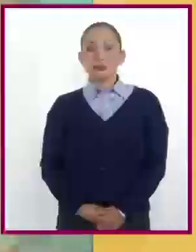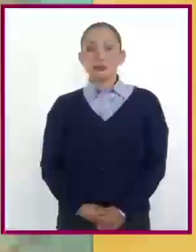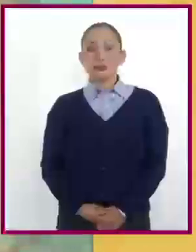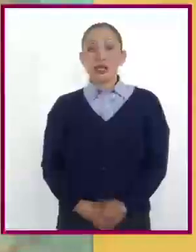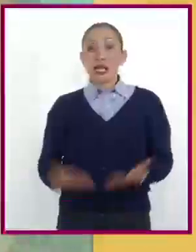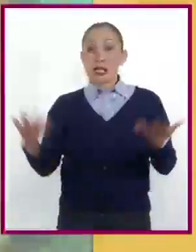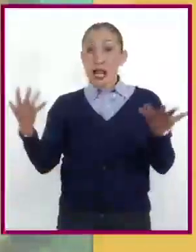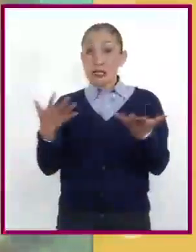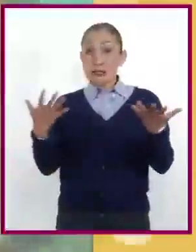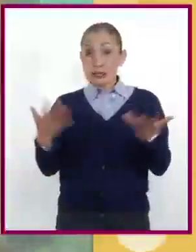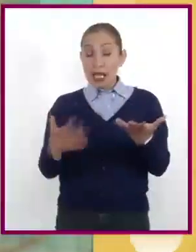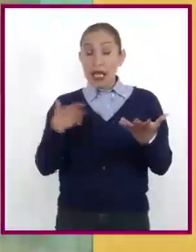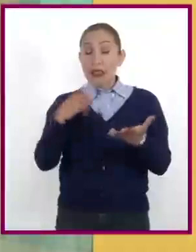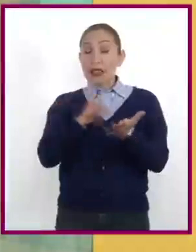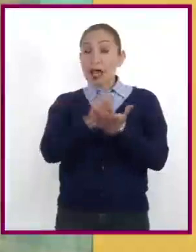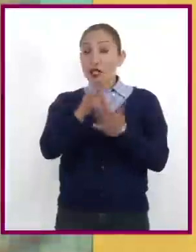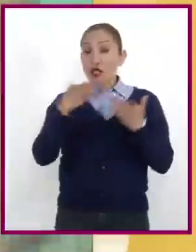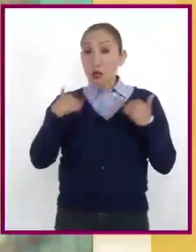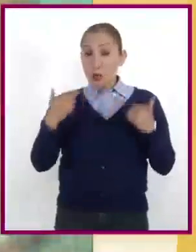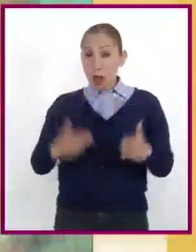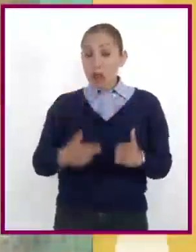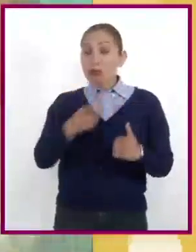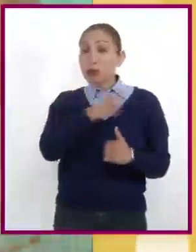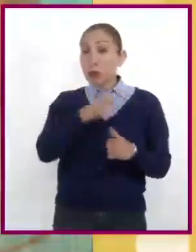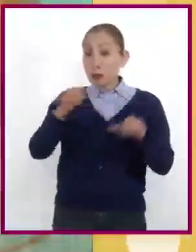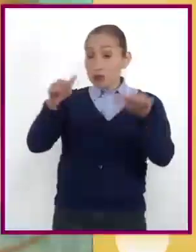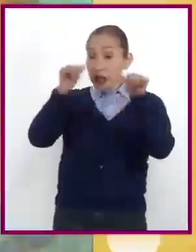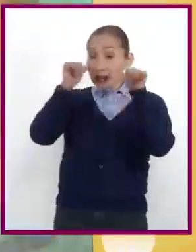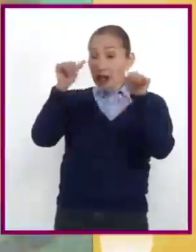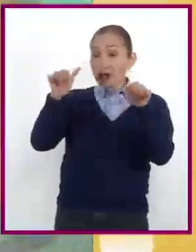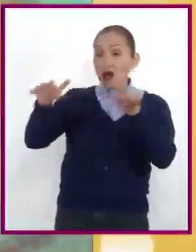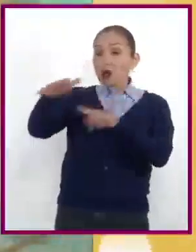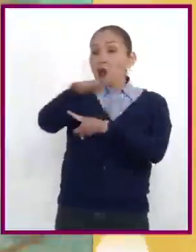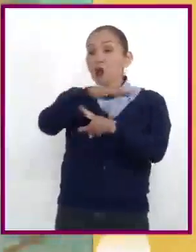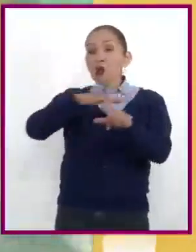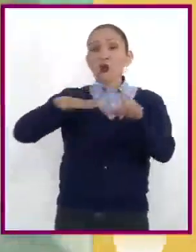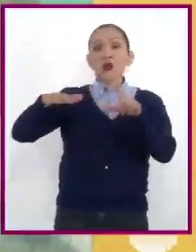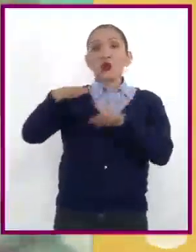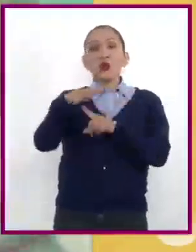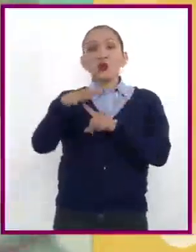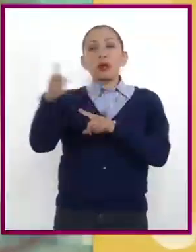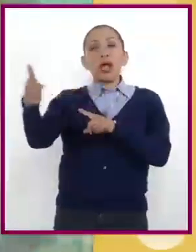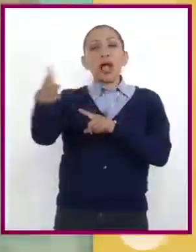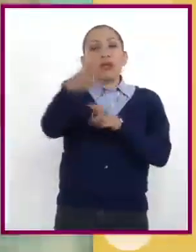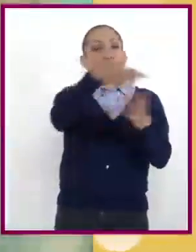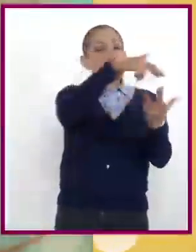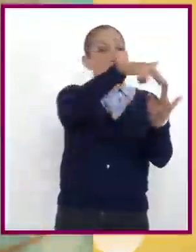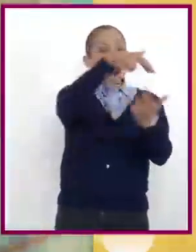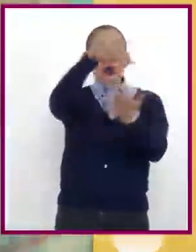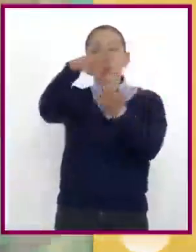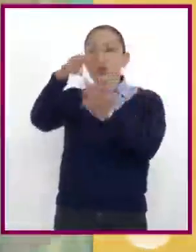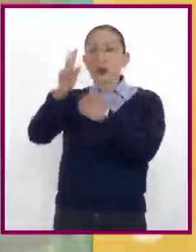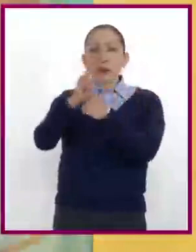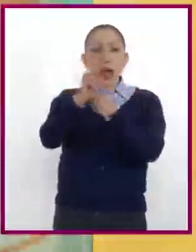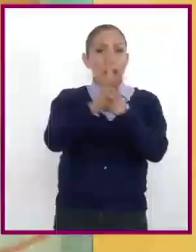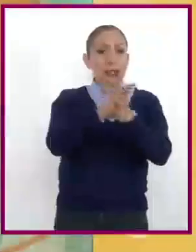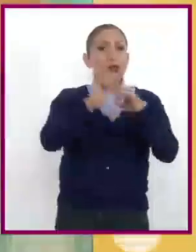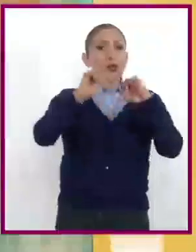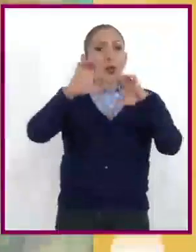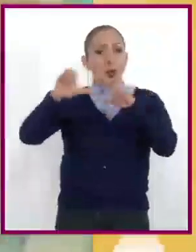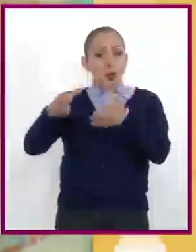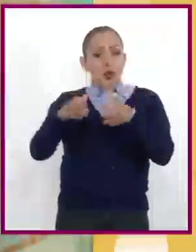la construcción de los derechos humanos hay que tomar en cuenta el contexto, porque cada región, país o